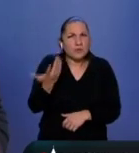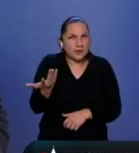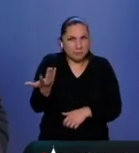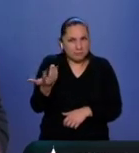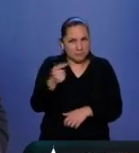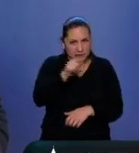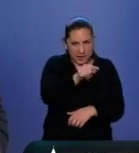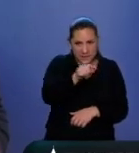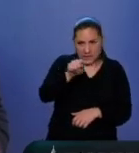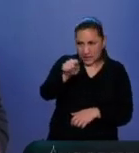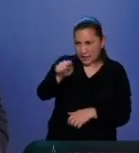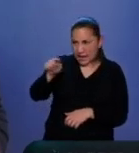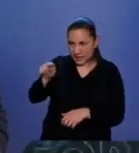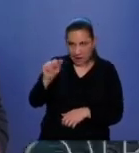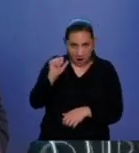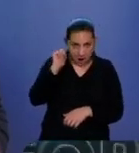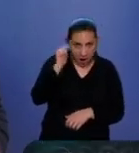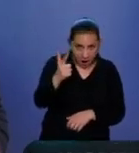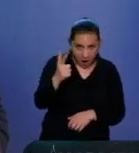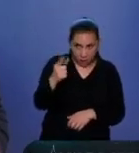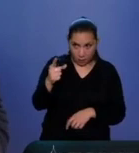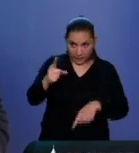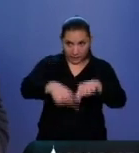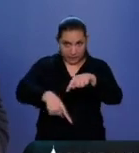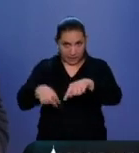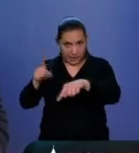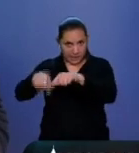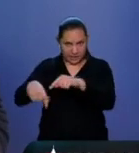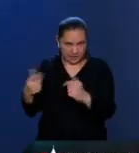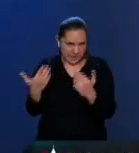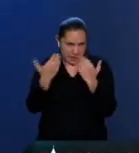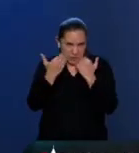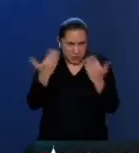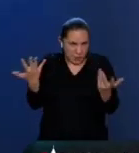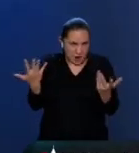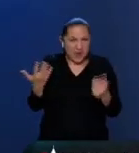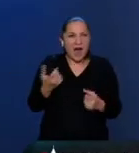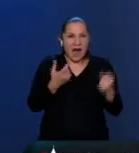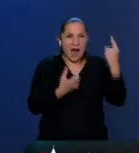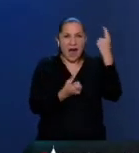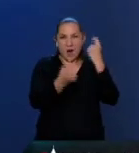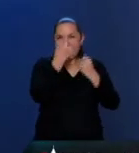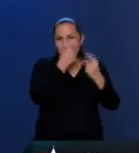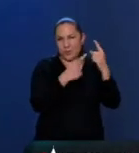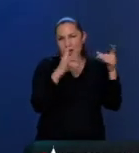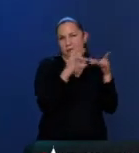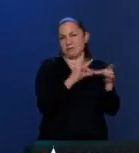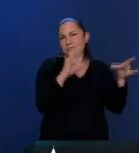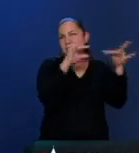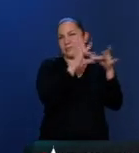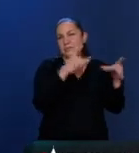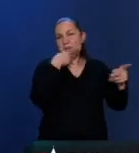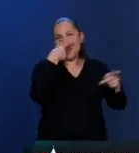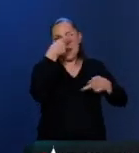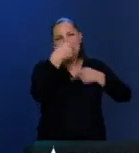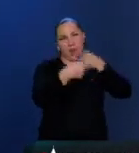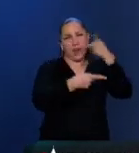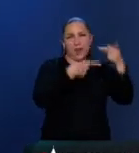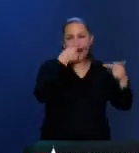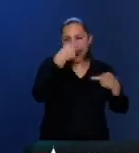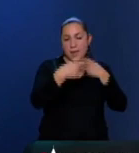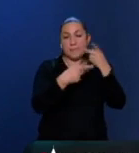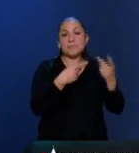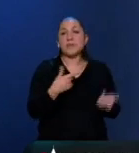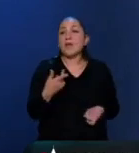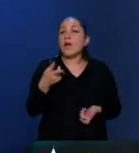nadie, e incluso por ahí existe el discurso por parte de algunas personas en el que cuando se habla